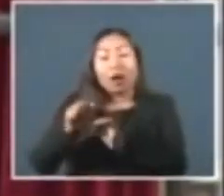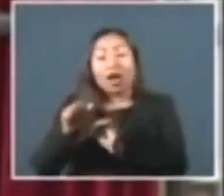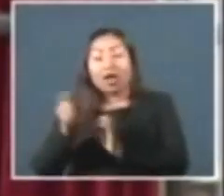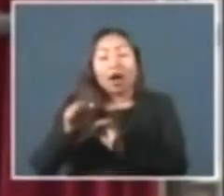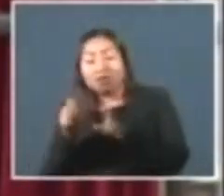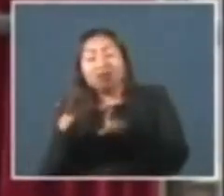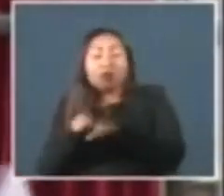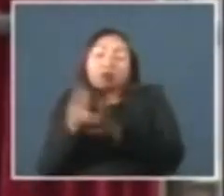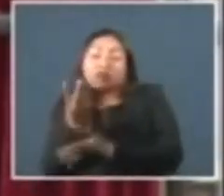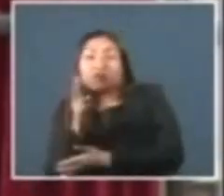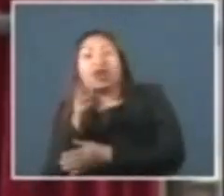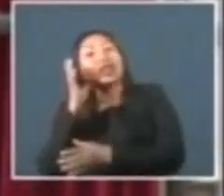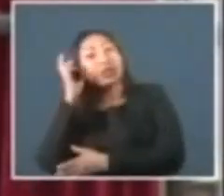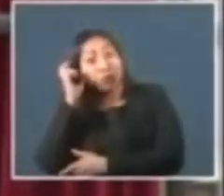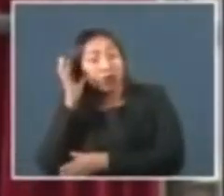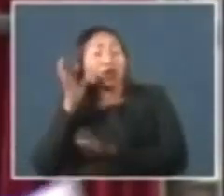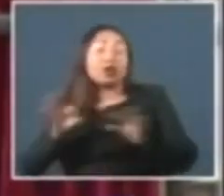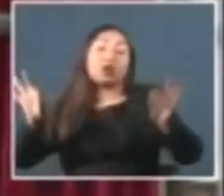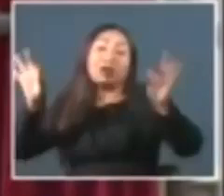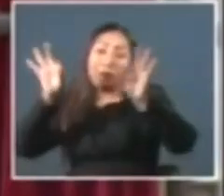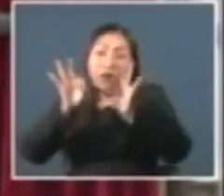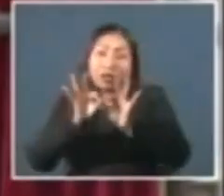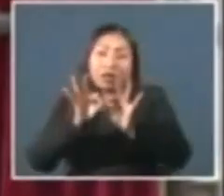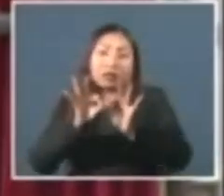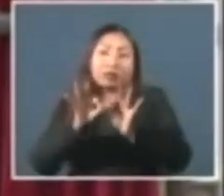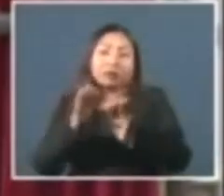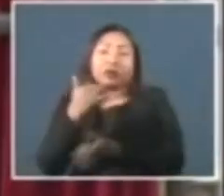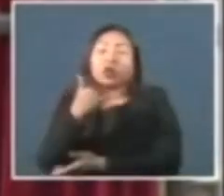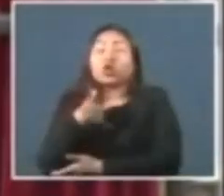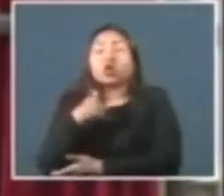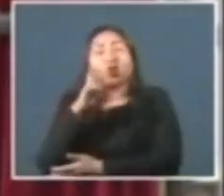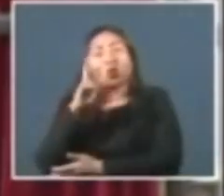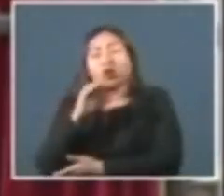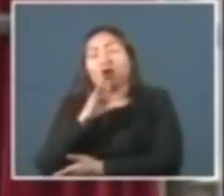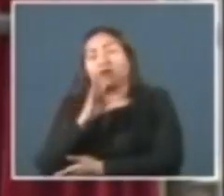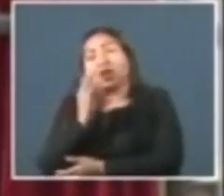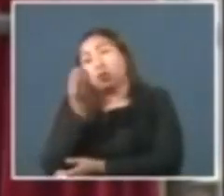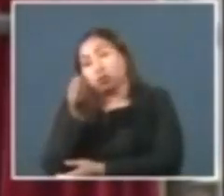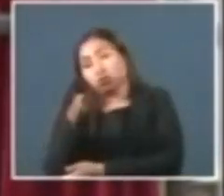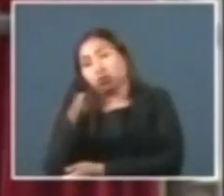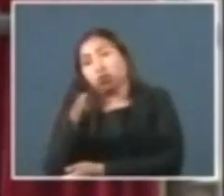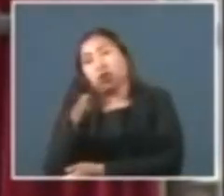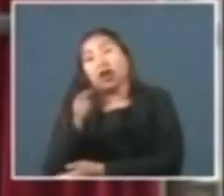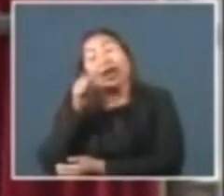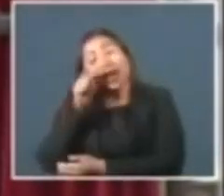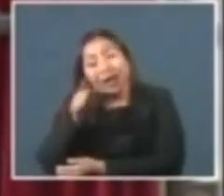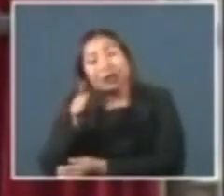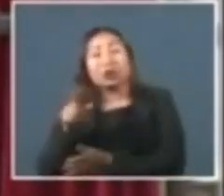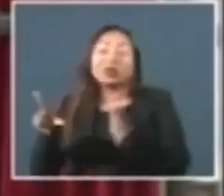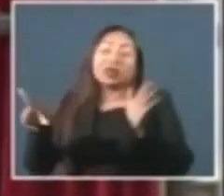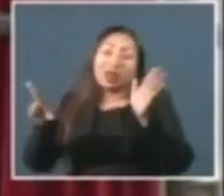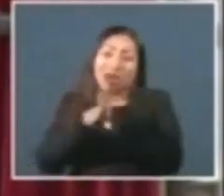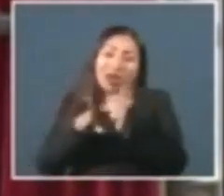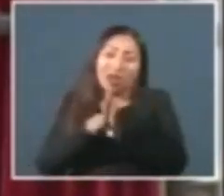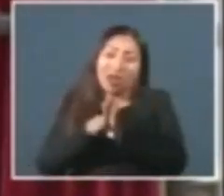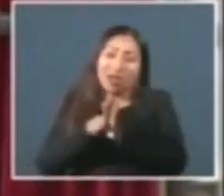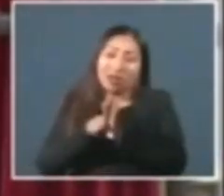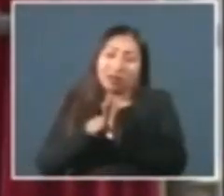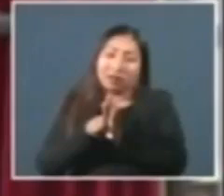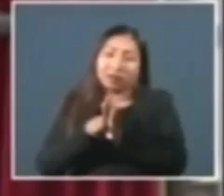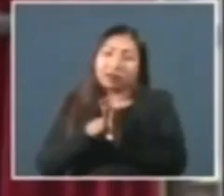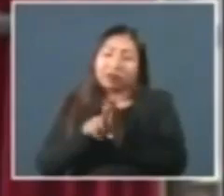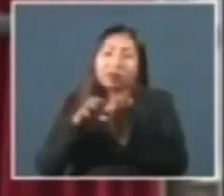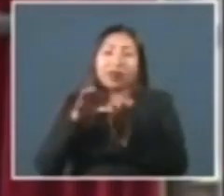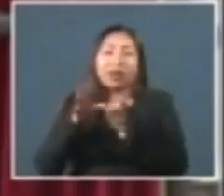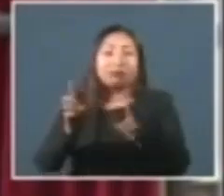hacer. Yo no tengo que hablar mucho, porque esto está en la ley de la propia Defensoría. Y